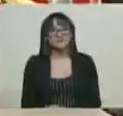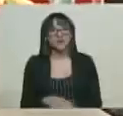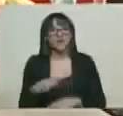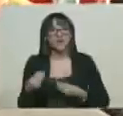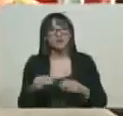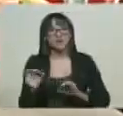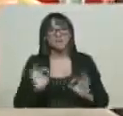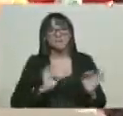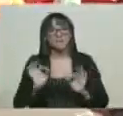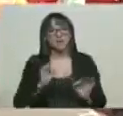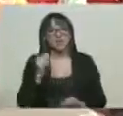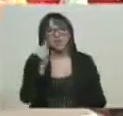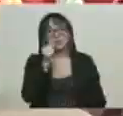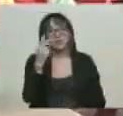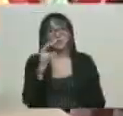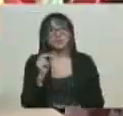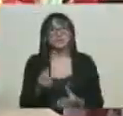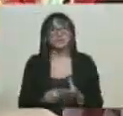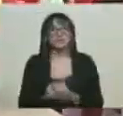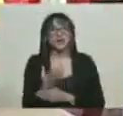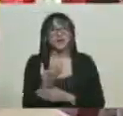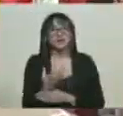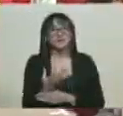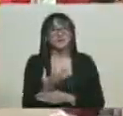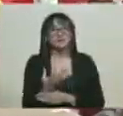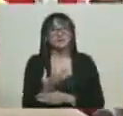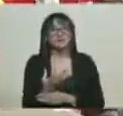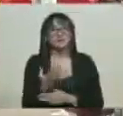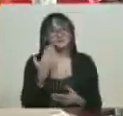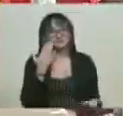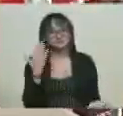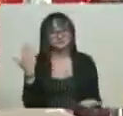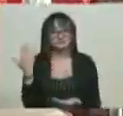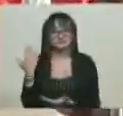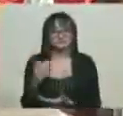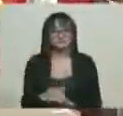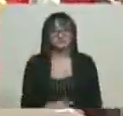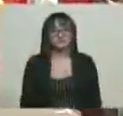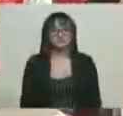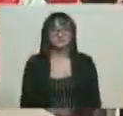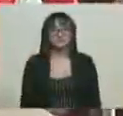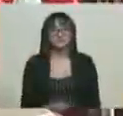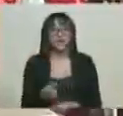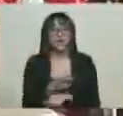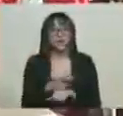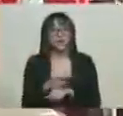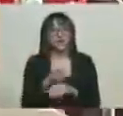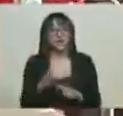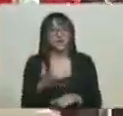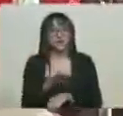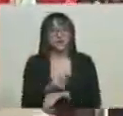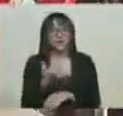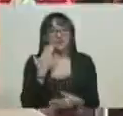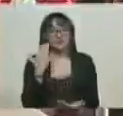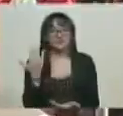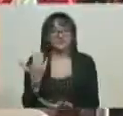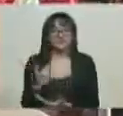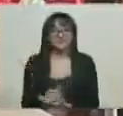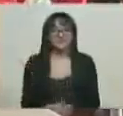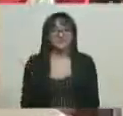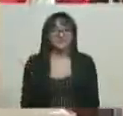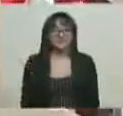preparamos para el domingo 20 de mayo? Con ustedes, Yelitza Santaella, gobernadora del pueblo de Monagas.